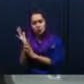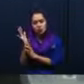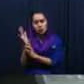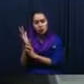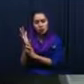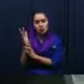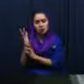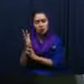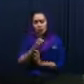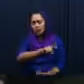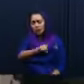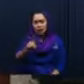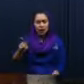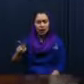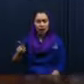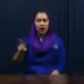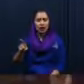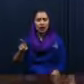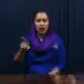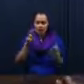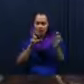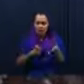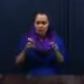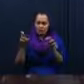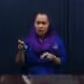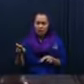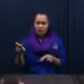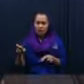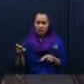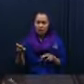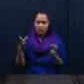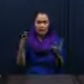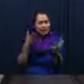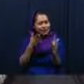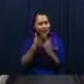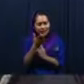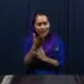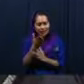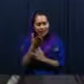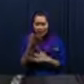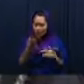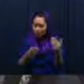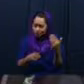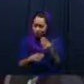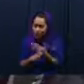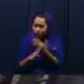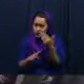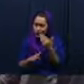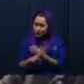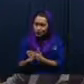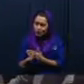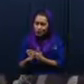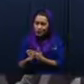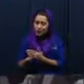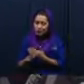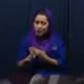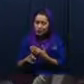aquellos hermanos que están atravesando problemas de deudas y que no hay modo que logren